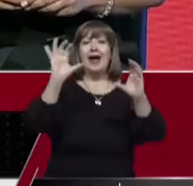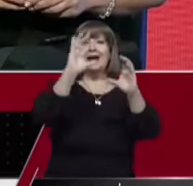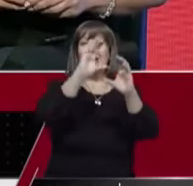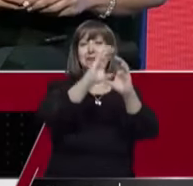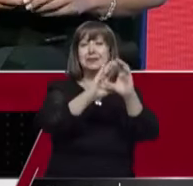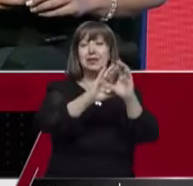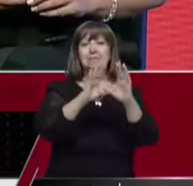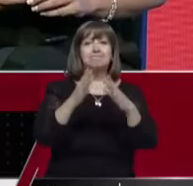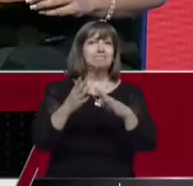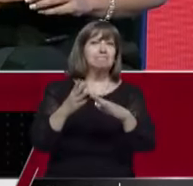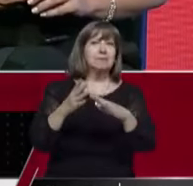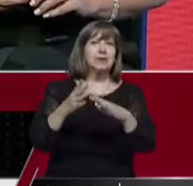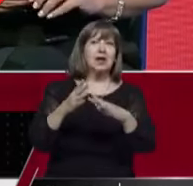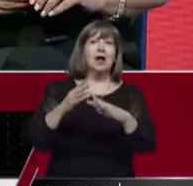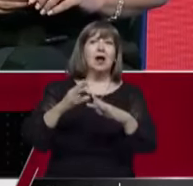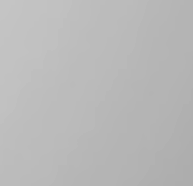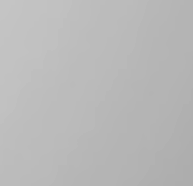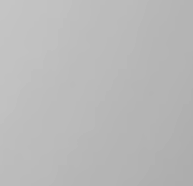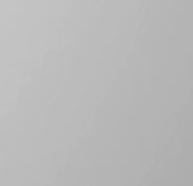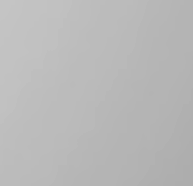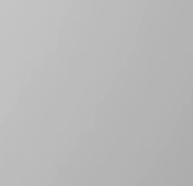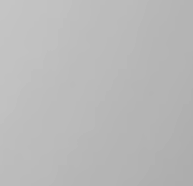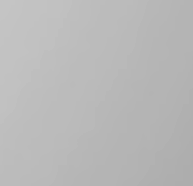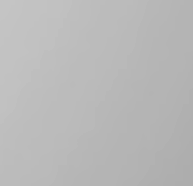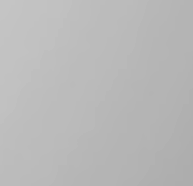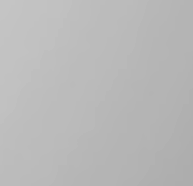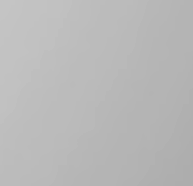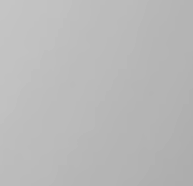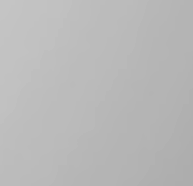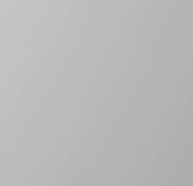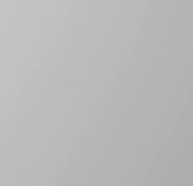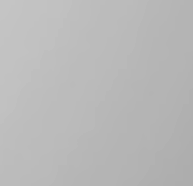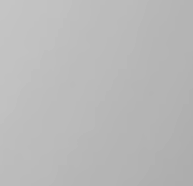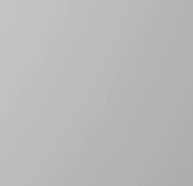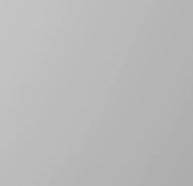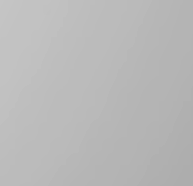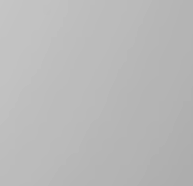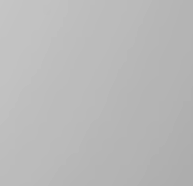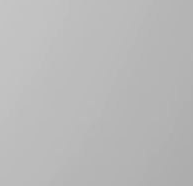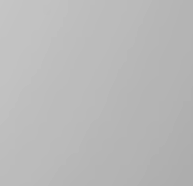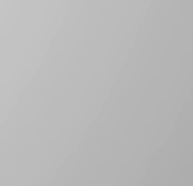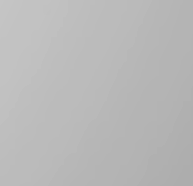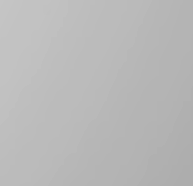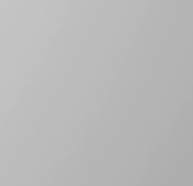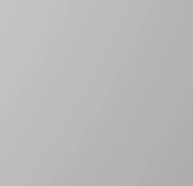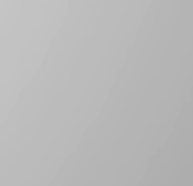aquí a los próximos 20 años. Entonces, bueno, hay que aprovecharlo, ¿no?